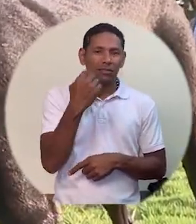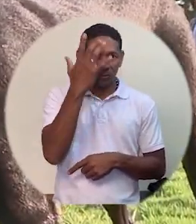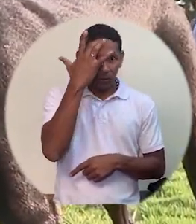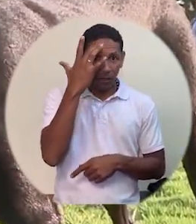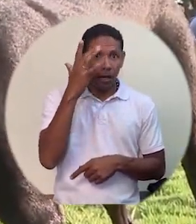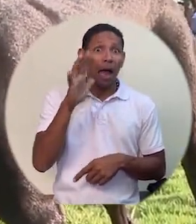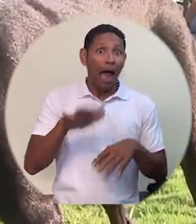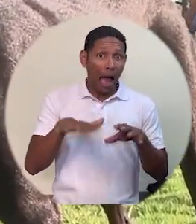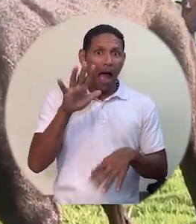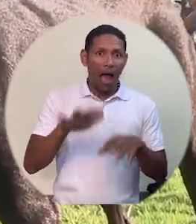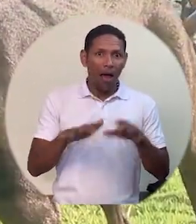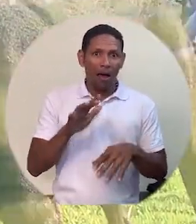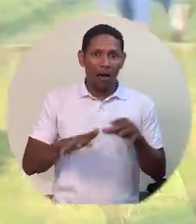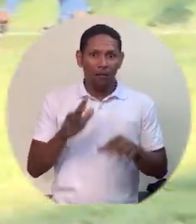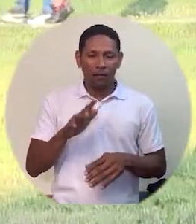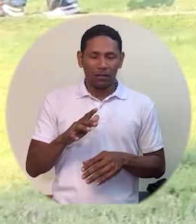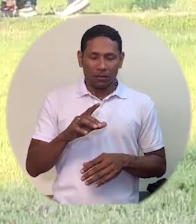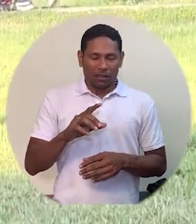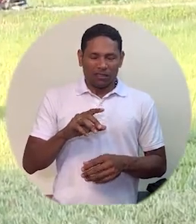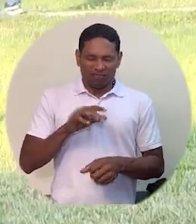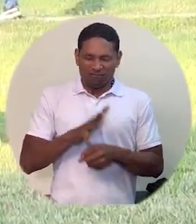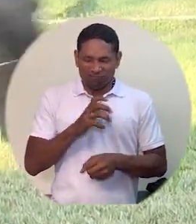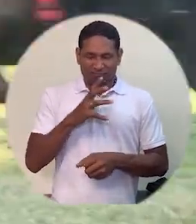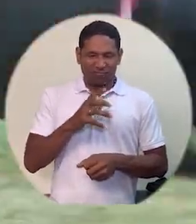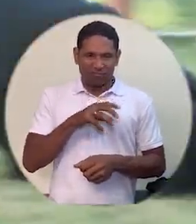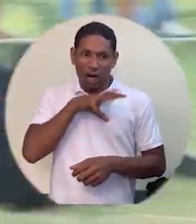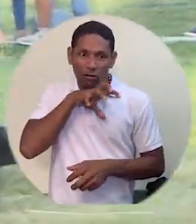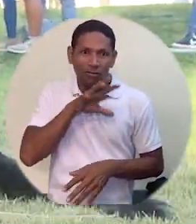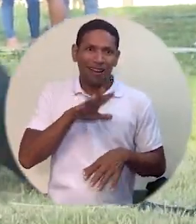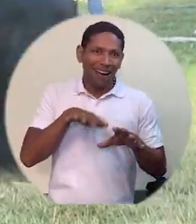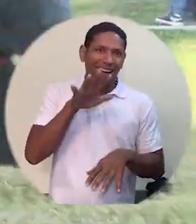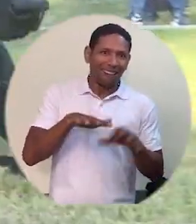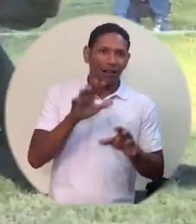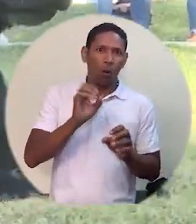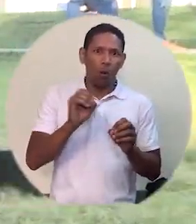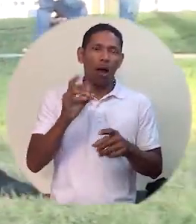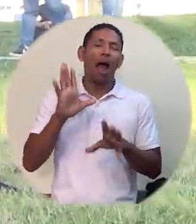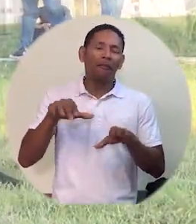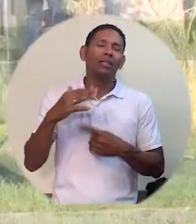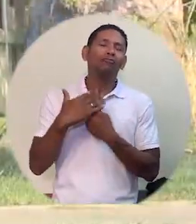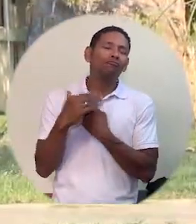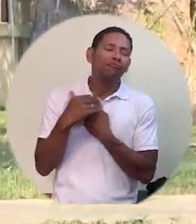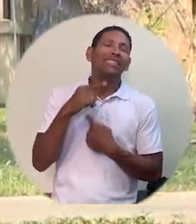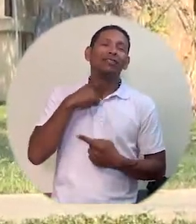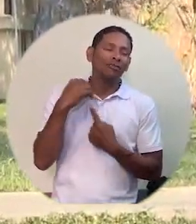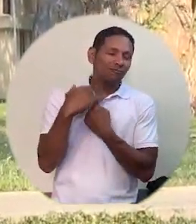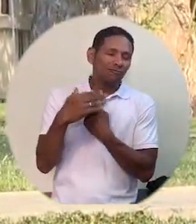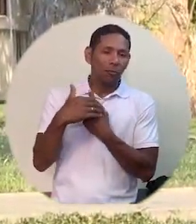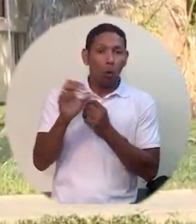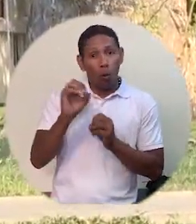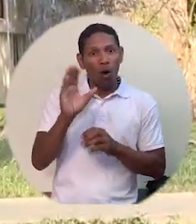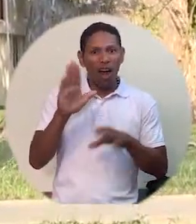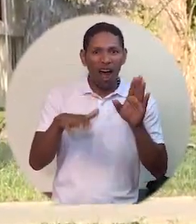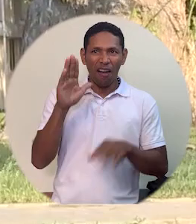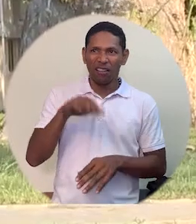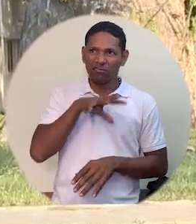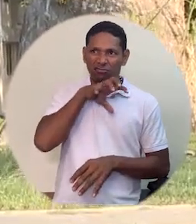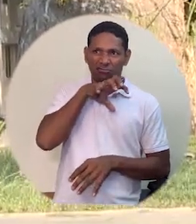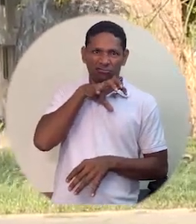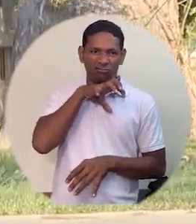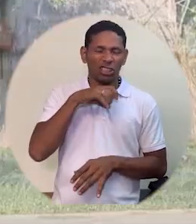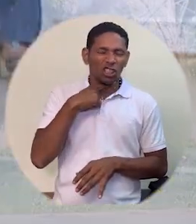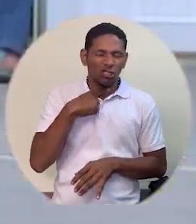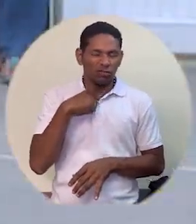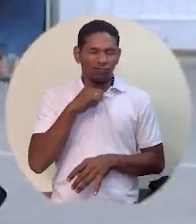rojo porque ella a veces tiene cambios erráticos de personalidad. Hay veces que ella quiere que la gente la toque, que la salude, que la